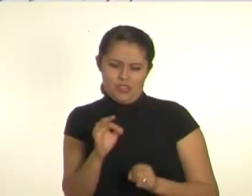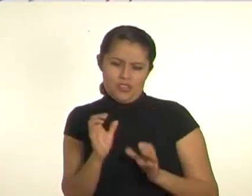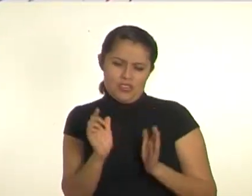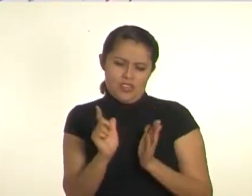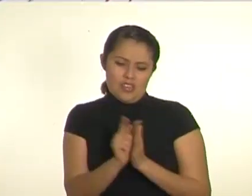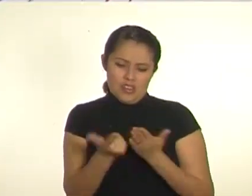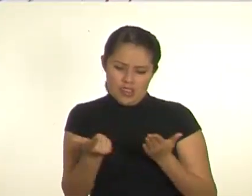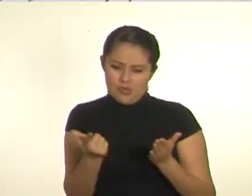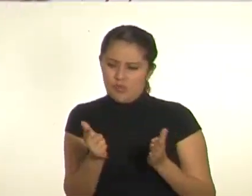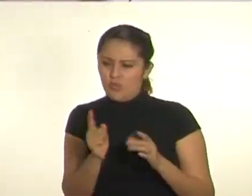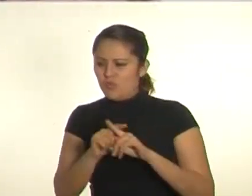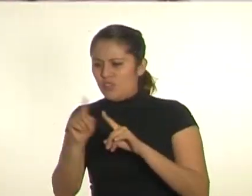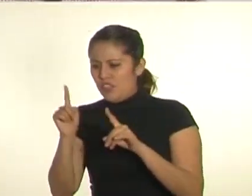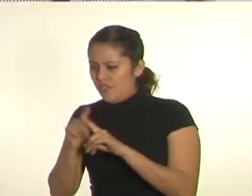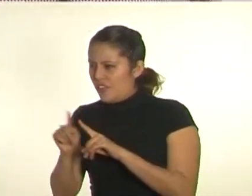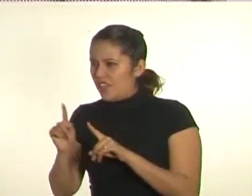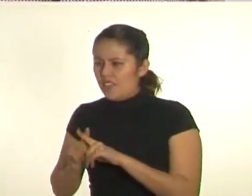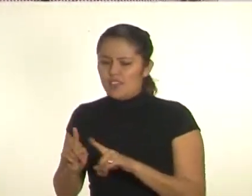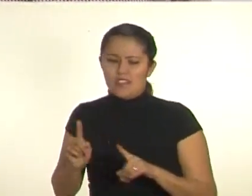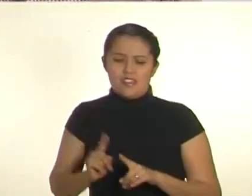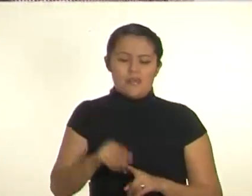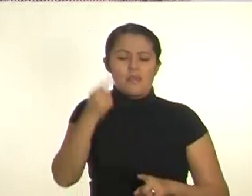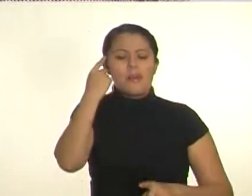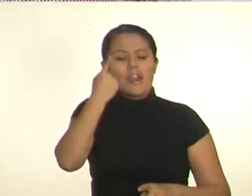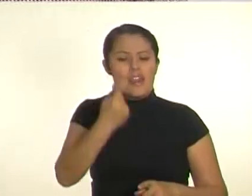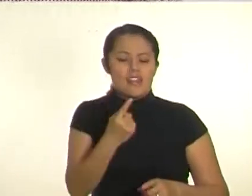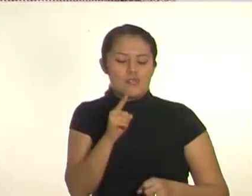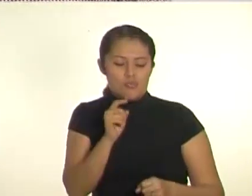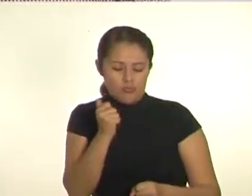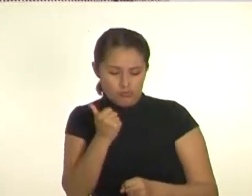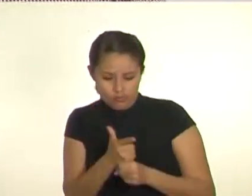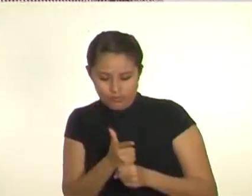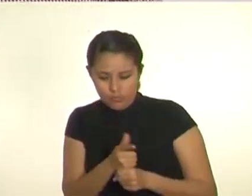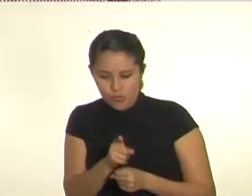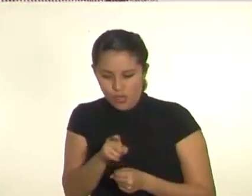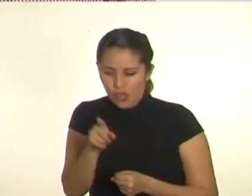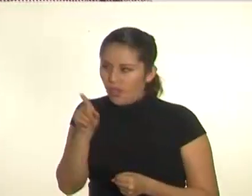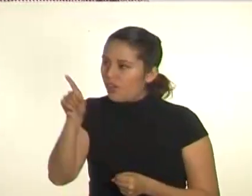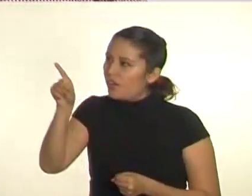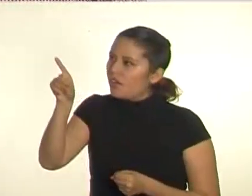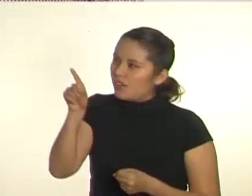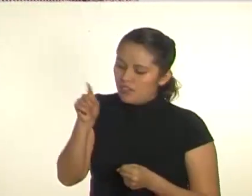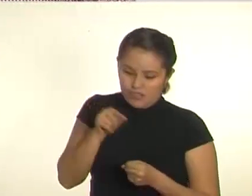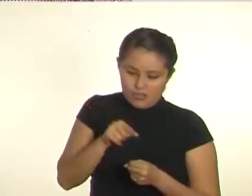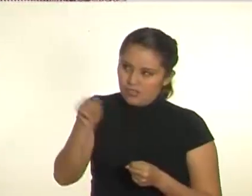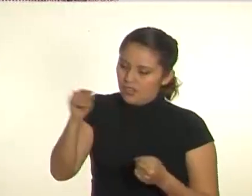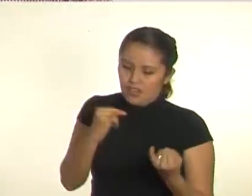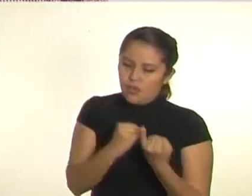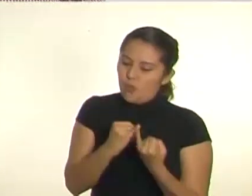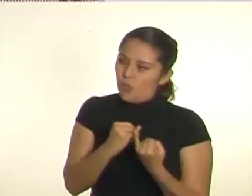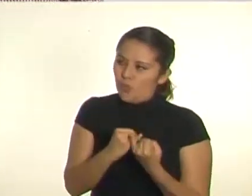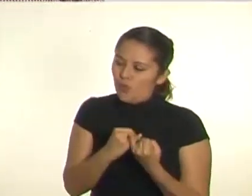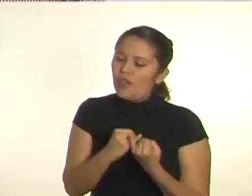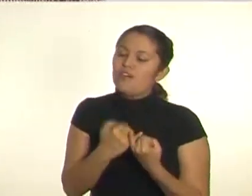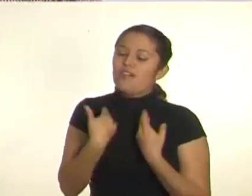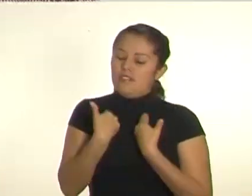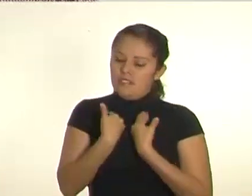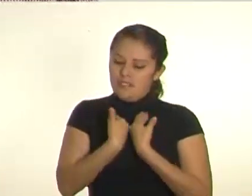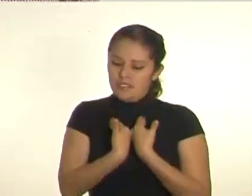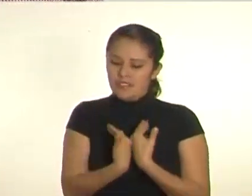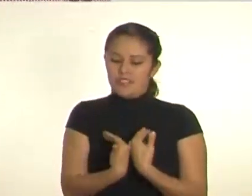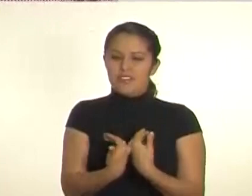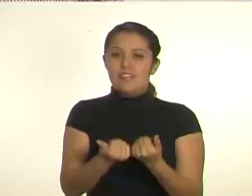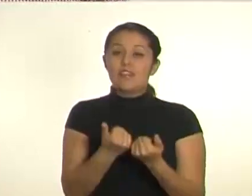y en la Real Academia de la Lengua Española. ¿Sale? Es importante recordarte también que esto te va a ayudar a